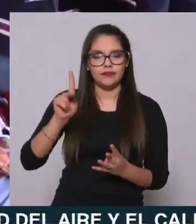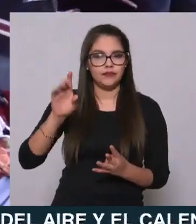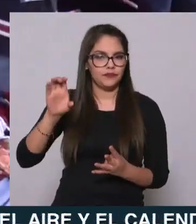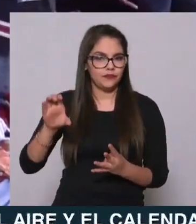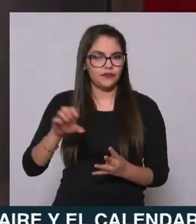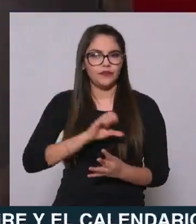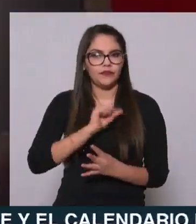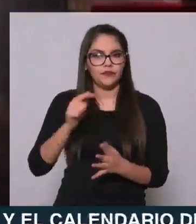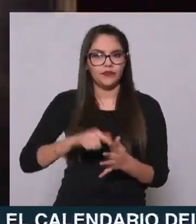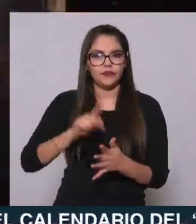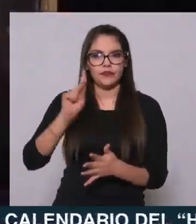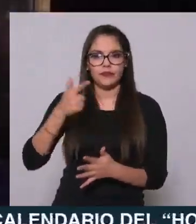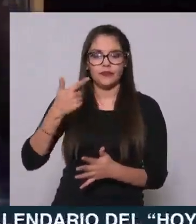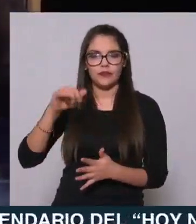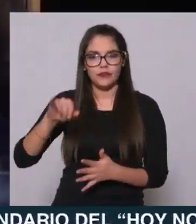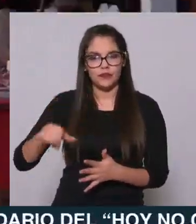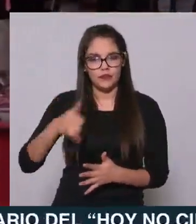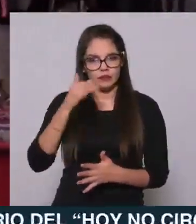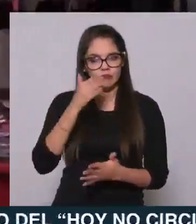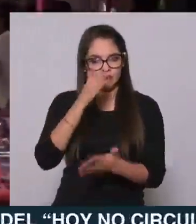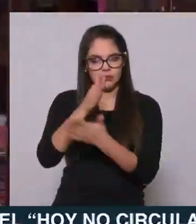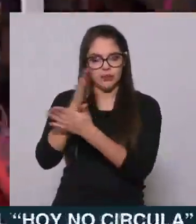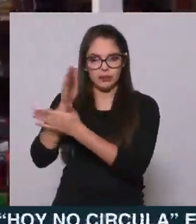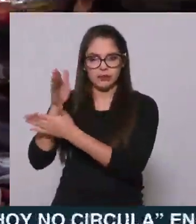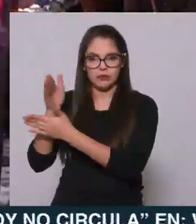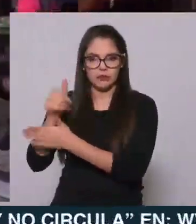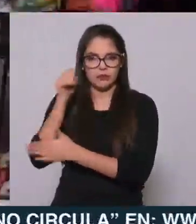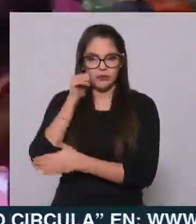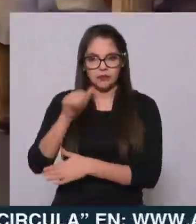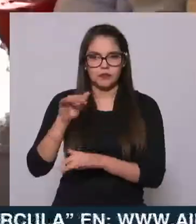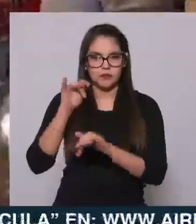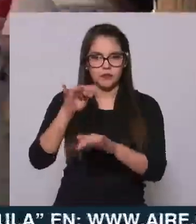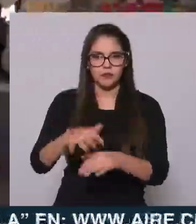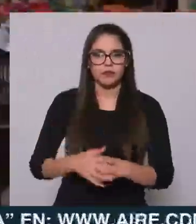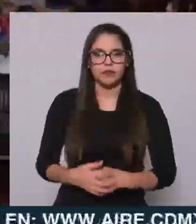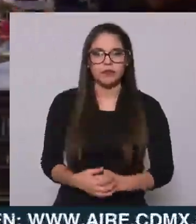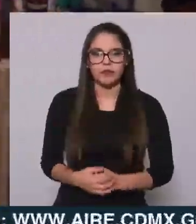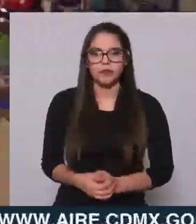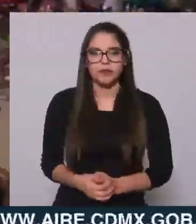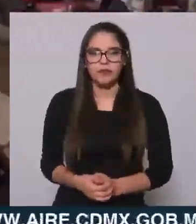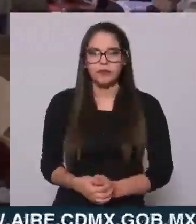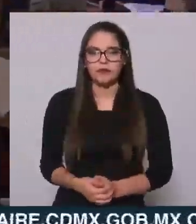y la Procuraduría General de Justicia. Mariana Sánchez, 21 Noticias.